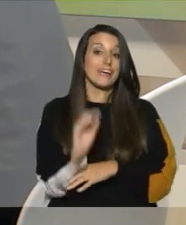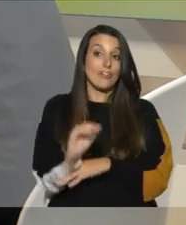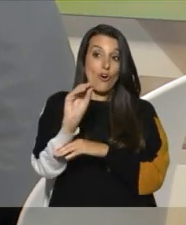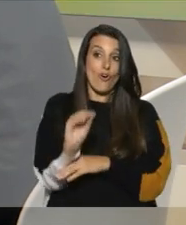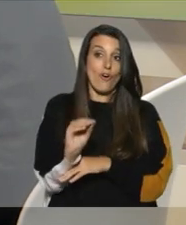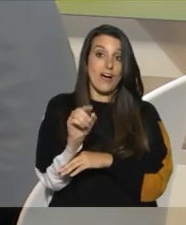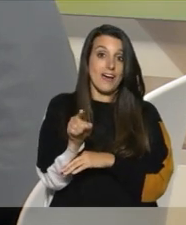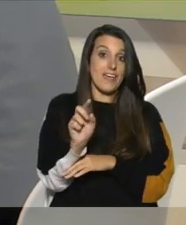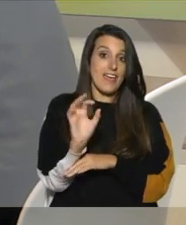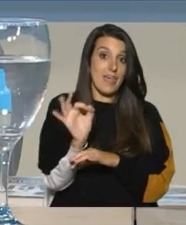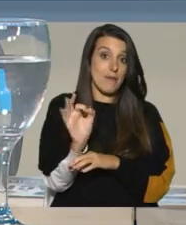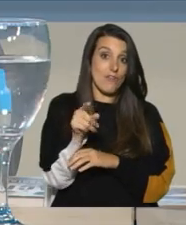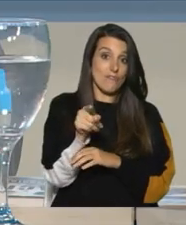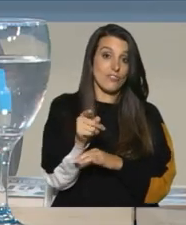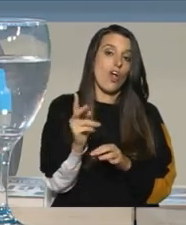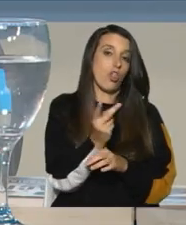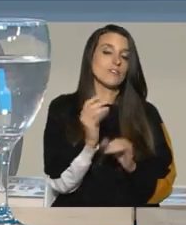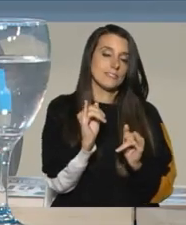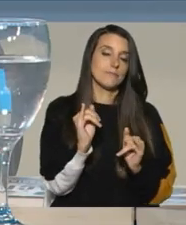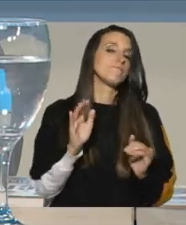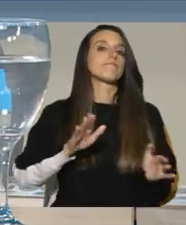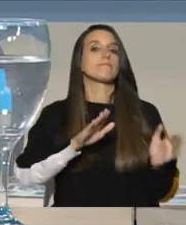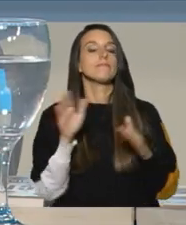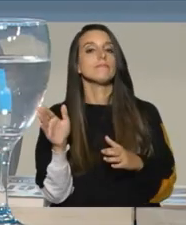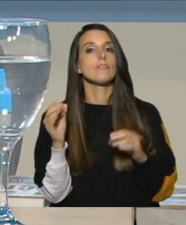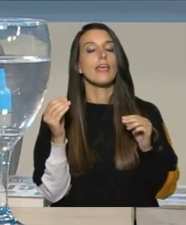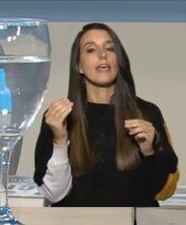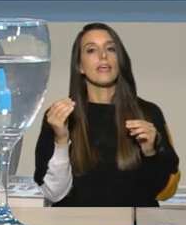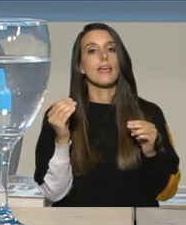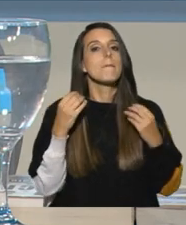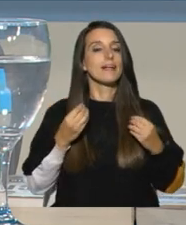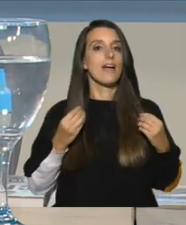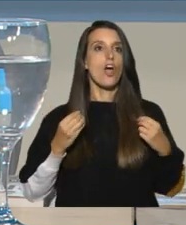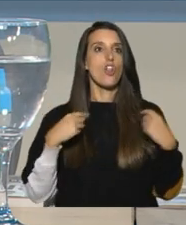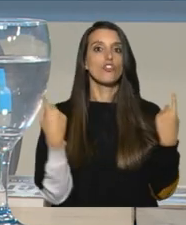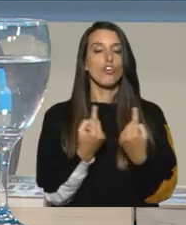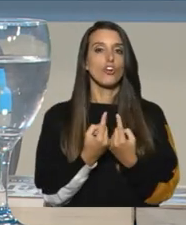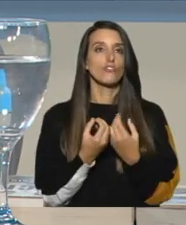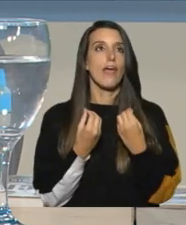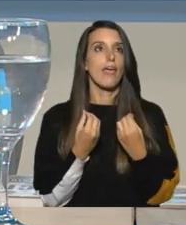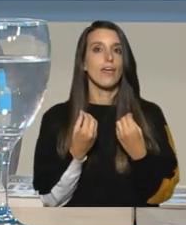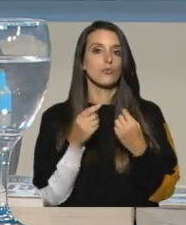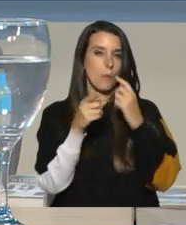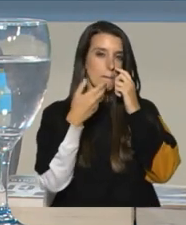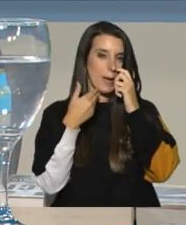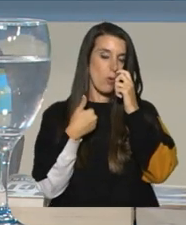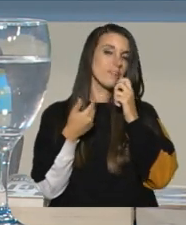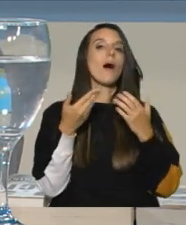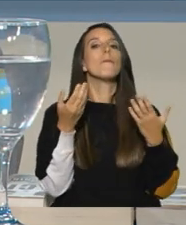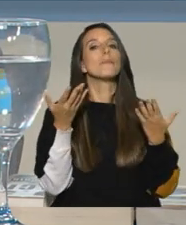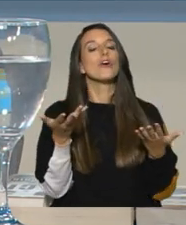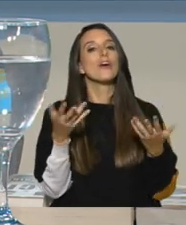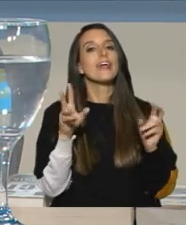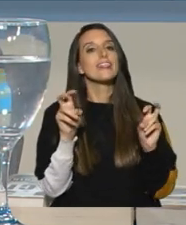a usted y a su hermano, me decía. Exactamente. ¿Qué es lo que sucede? Nosotros, tú me preguntabas hoy también por el